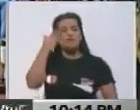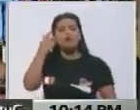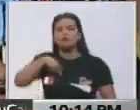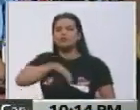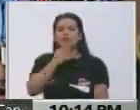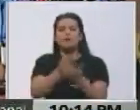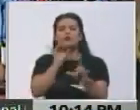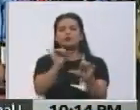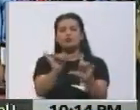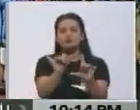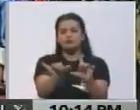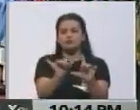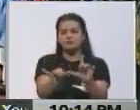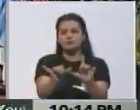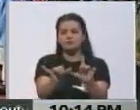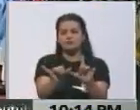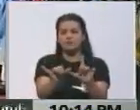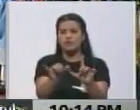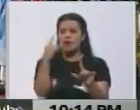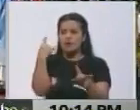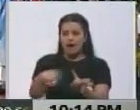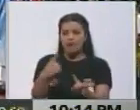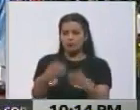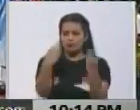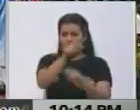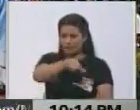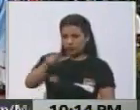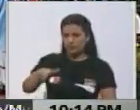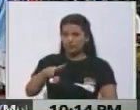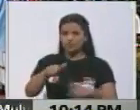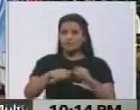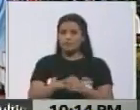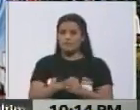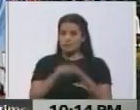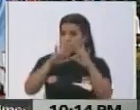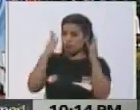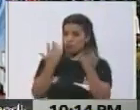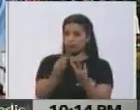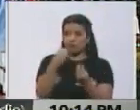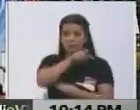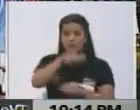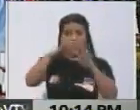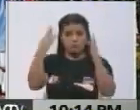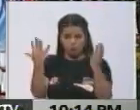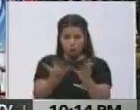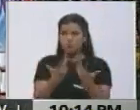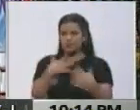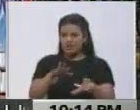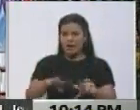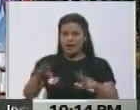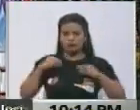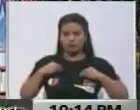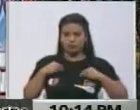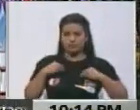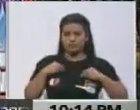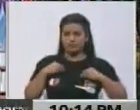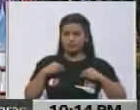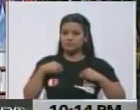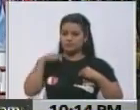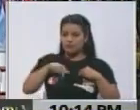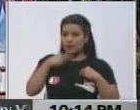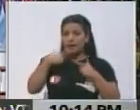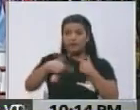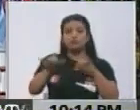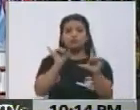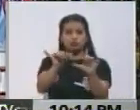YouTube y tiene una cantidad de personas en el mundo que asumen esto, pues, como... Por YouTube, sí, también, por mira,